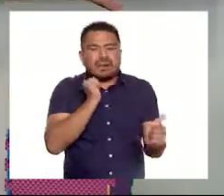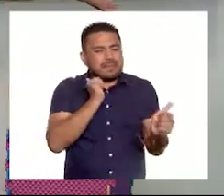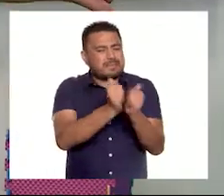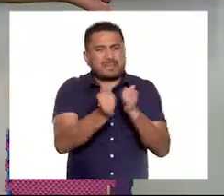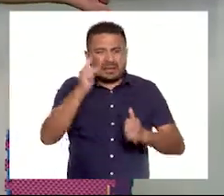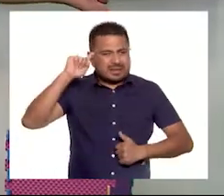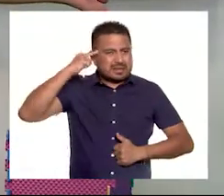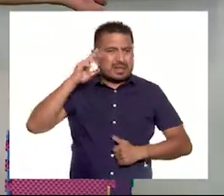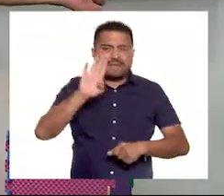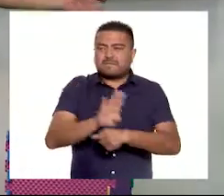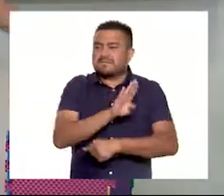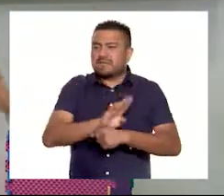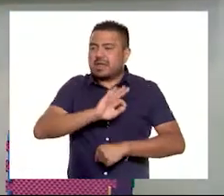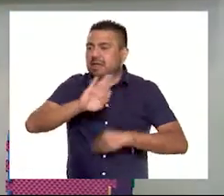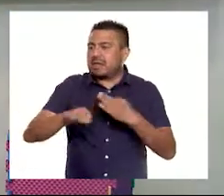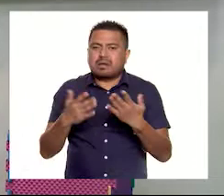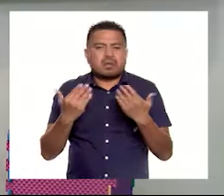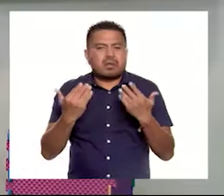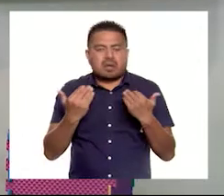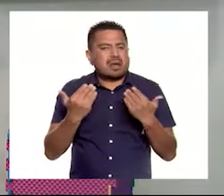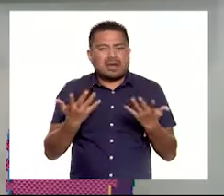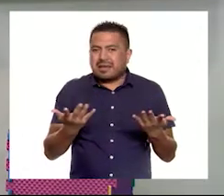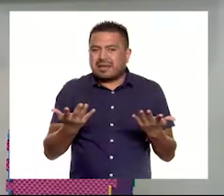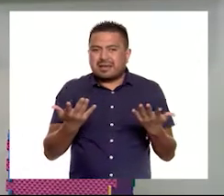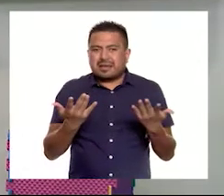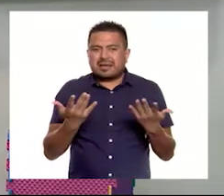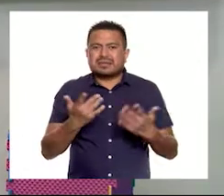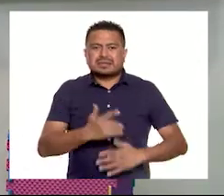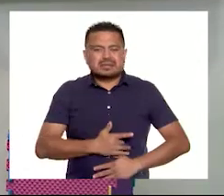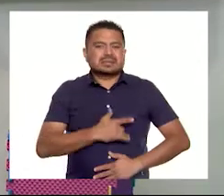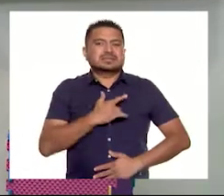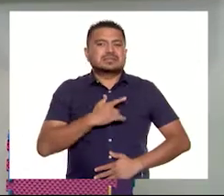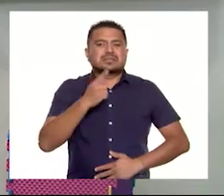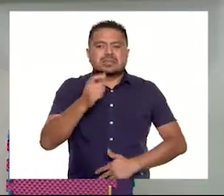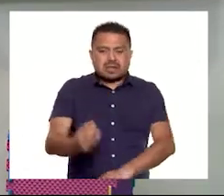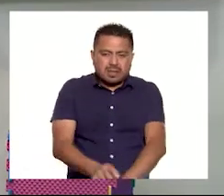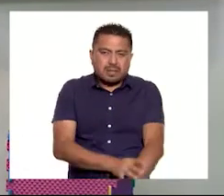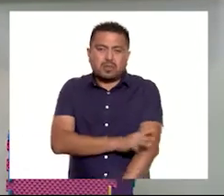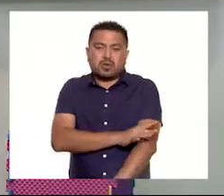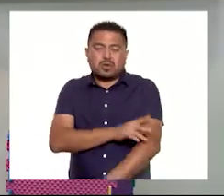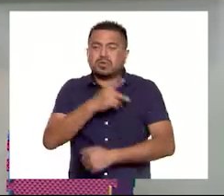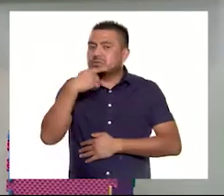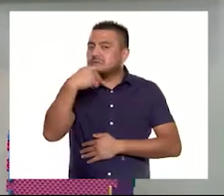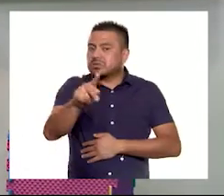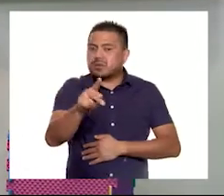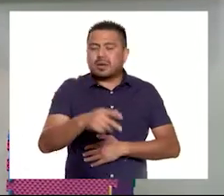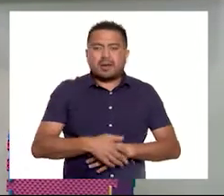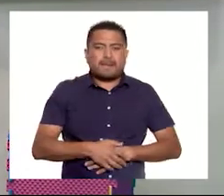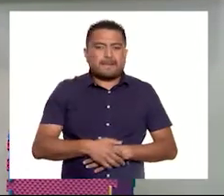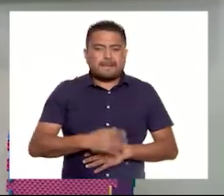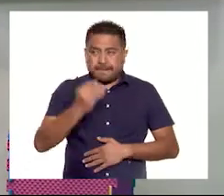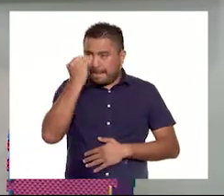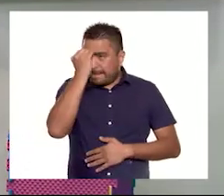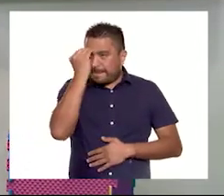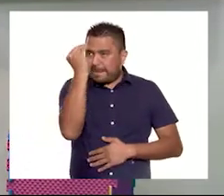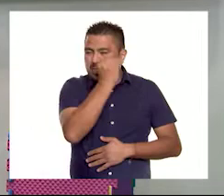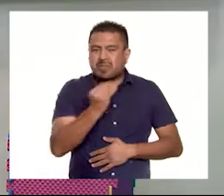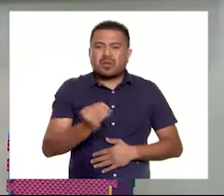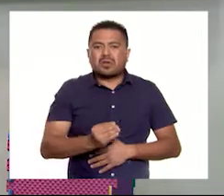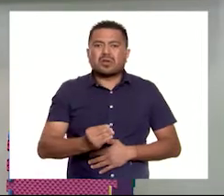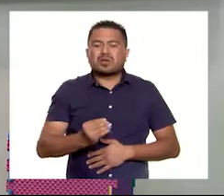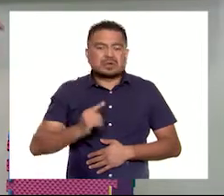enojado no le trajo bienestar a nadie. Al contrario, sentiste emoción horrible del